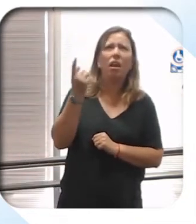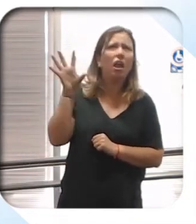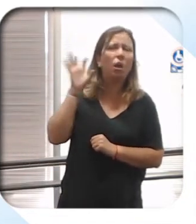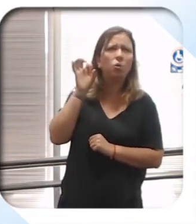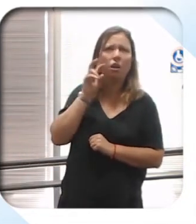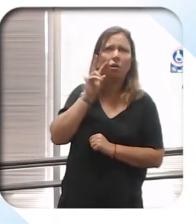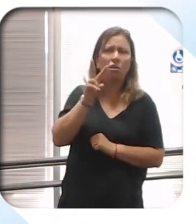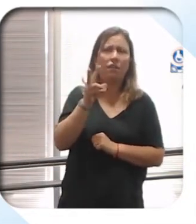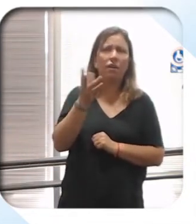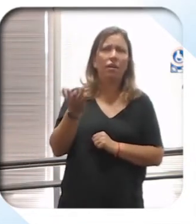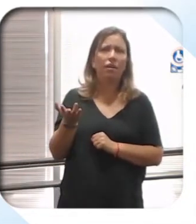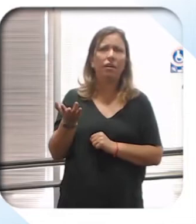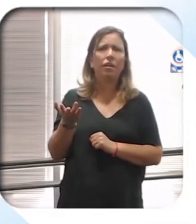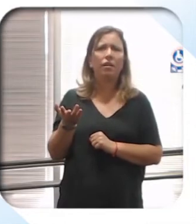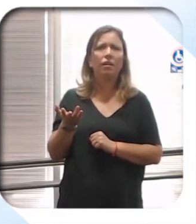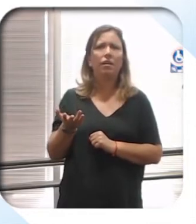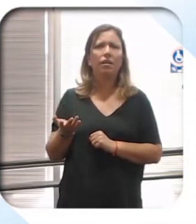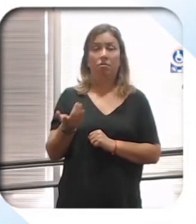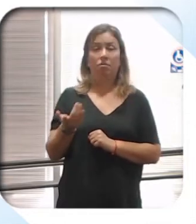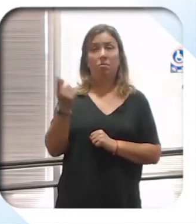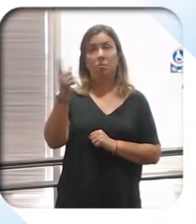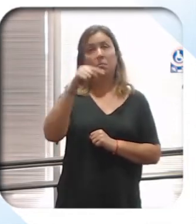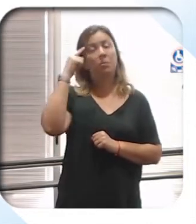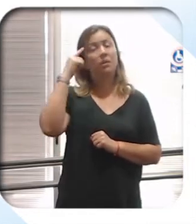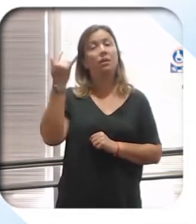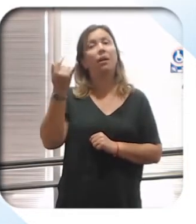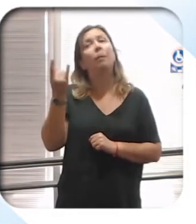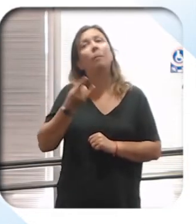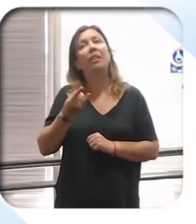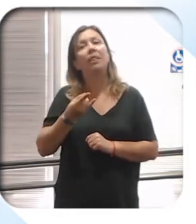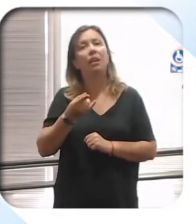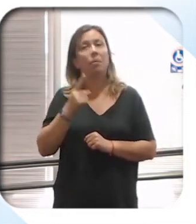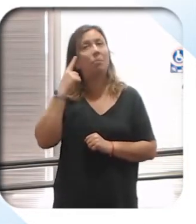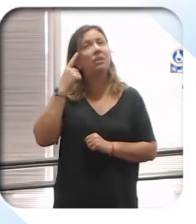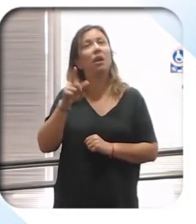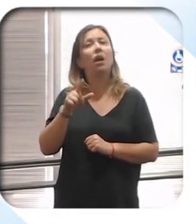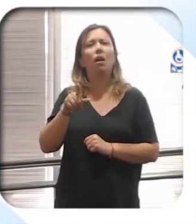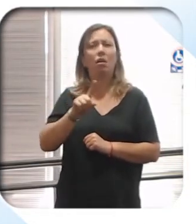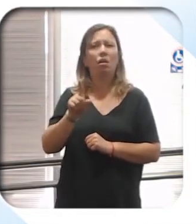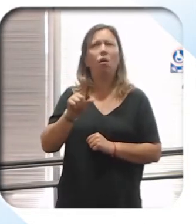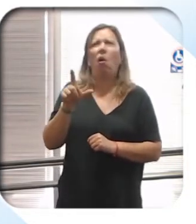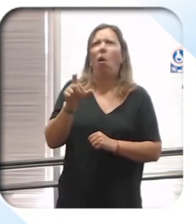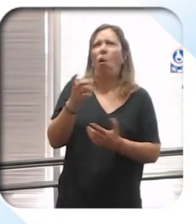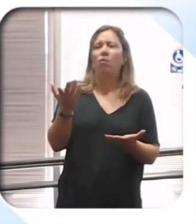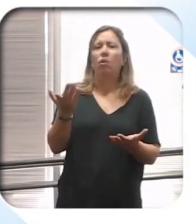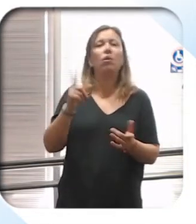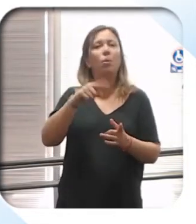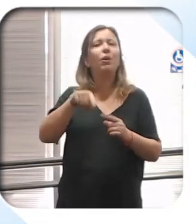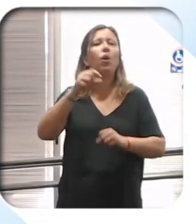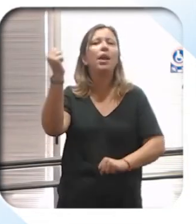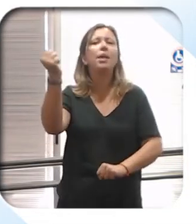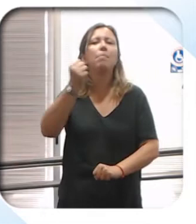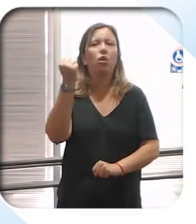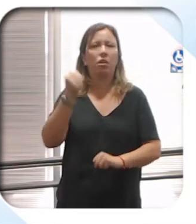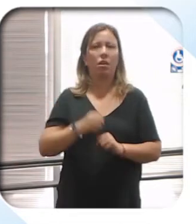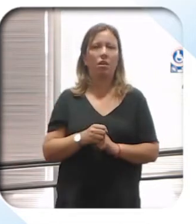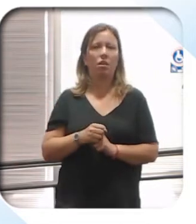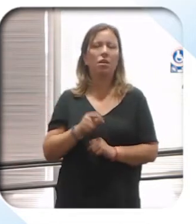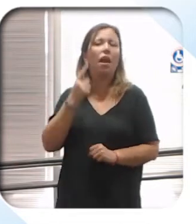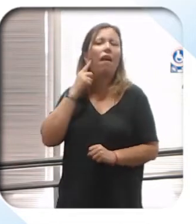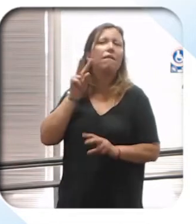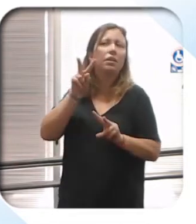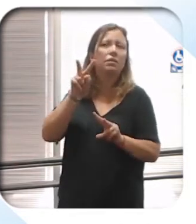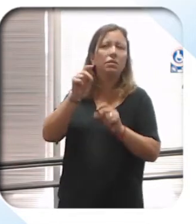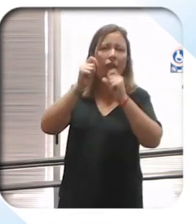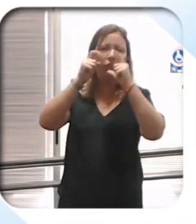observemos. Aunque les parezca mentira, parece una obviedad, pero es importante. Escuchar y observar.